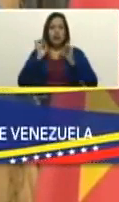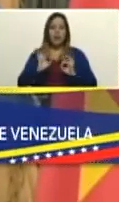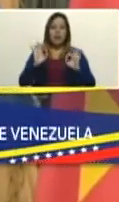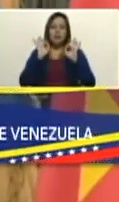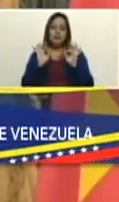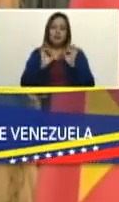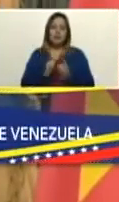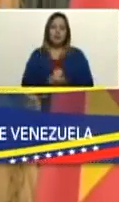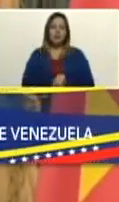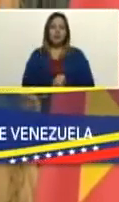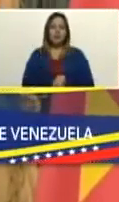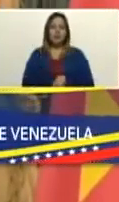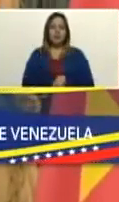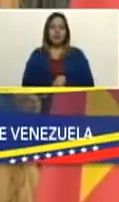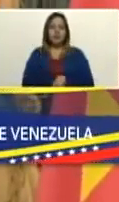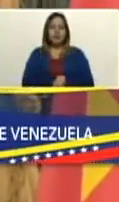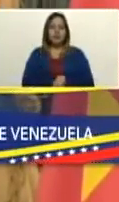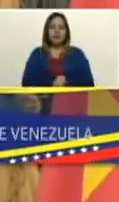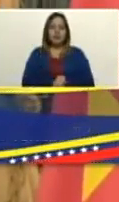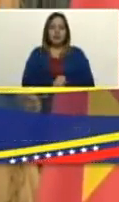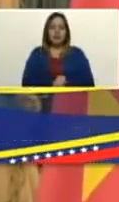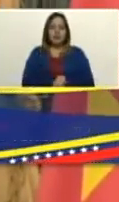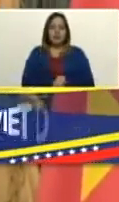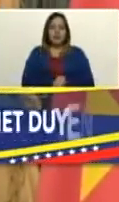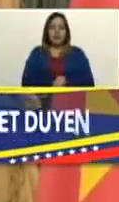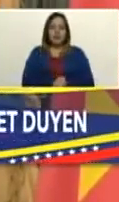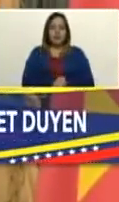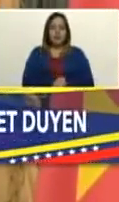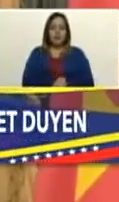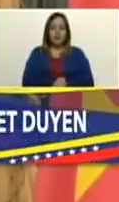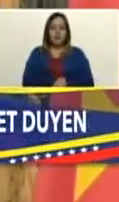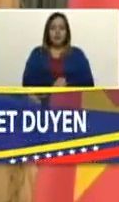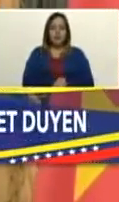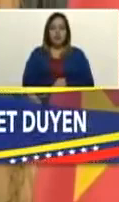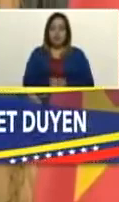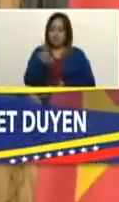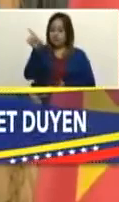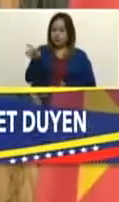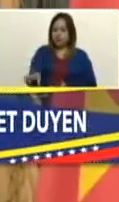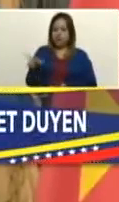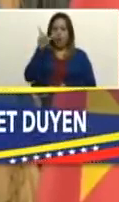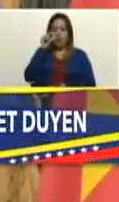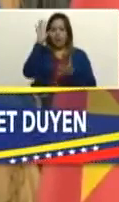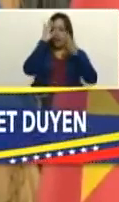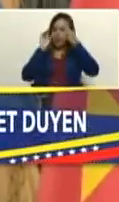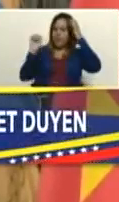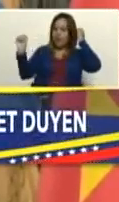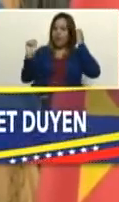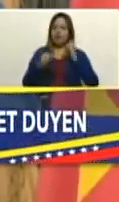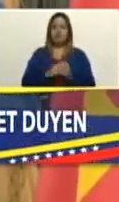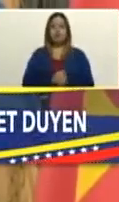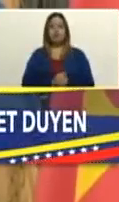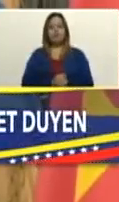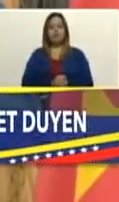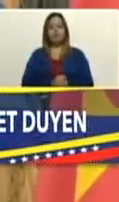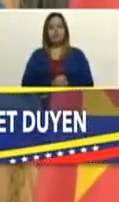especial para el excelentísimo señor embajador